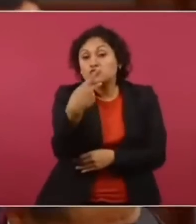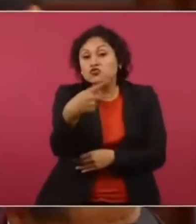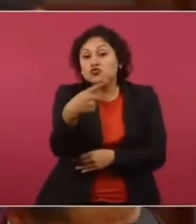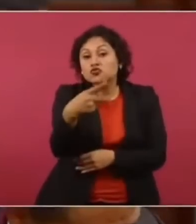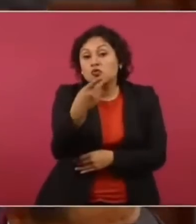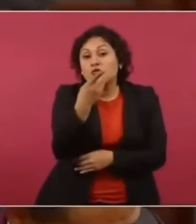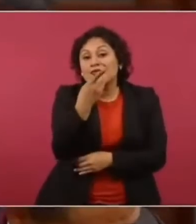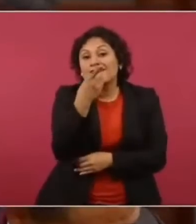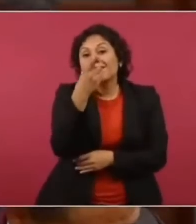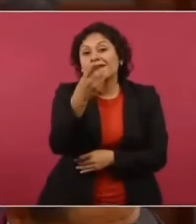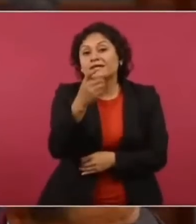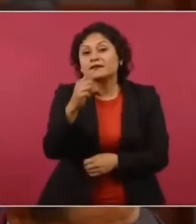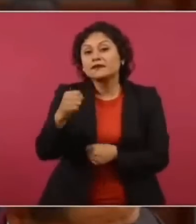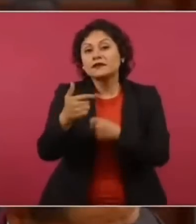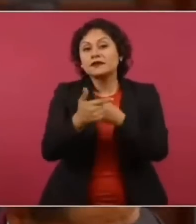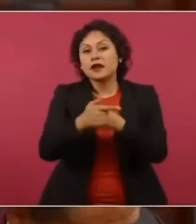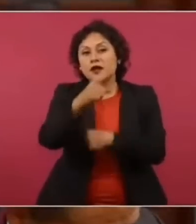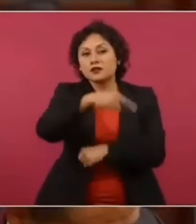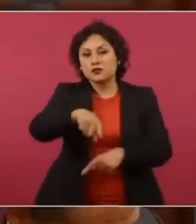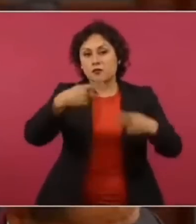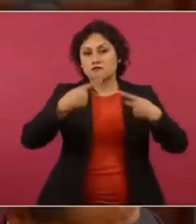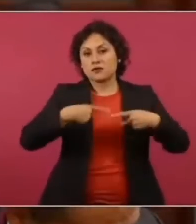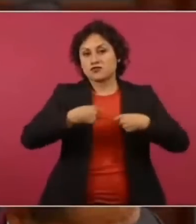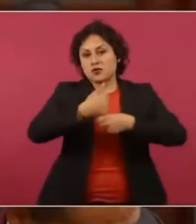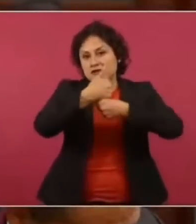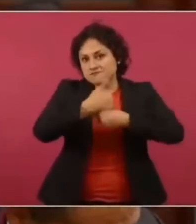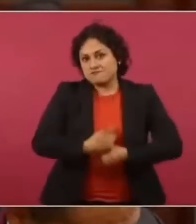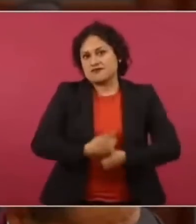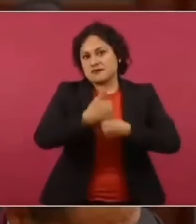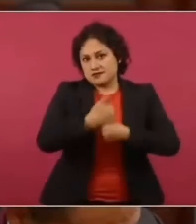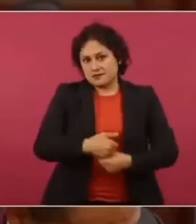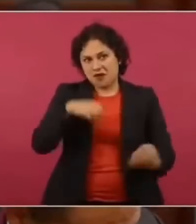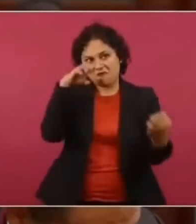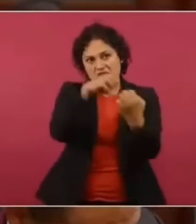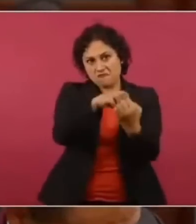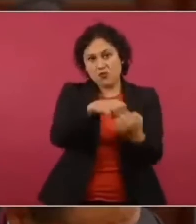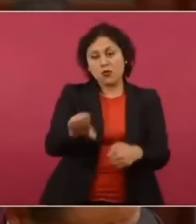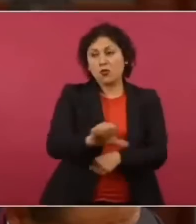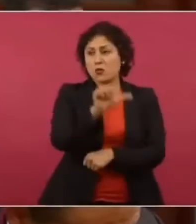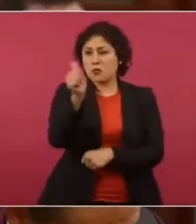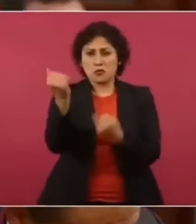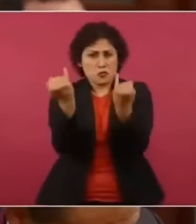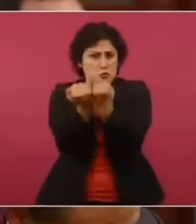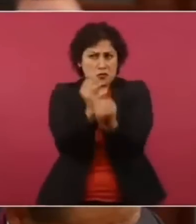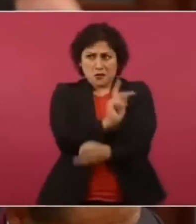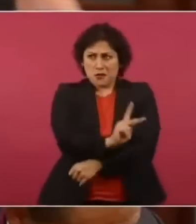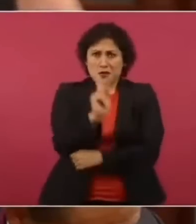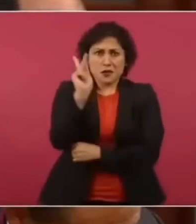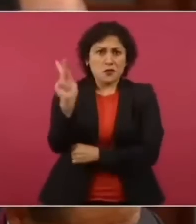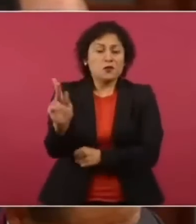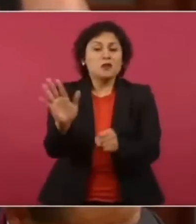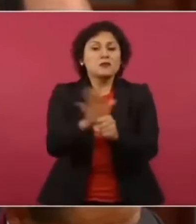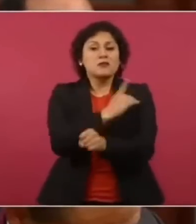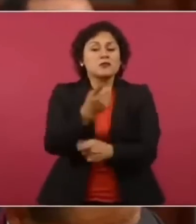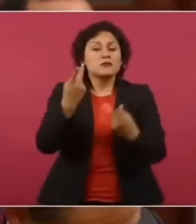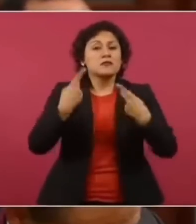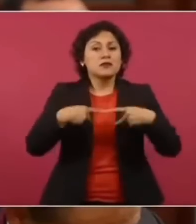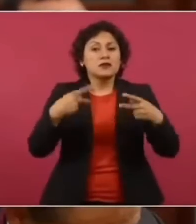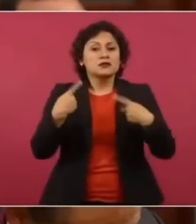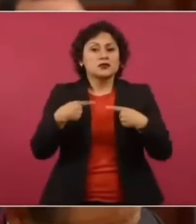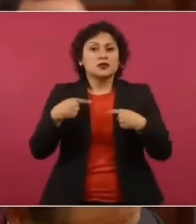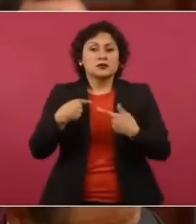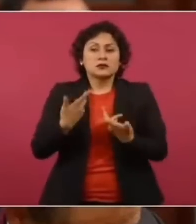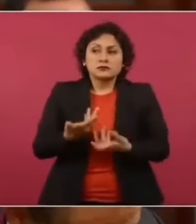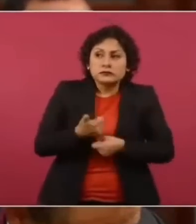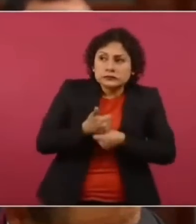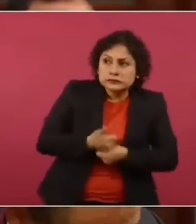las víctimas de casos como este y de otro tipo de casos donde pues prácticamente son personas defraudadas o